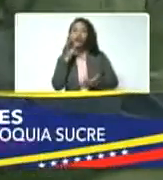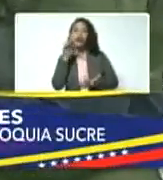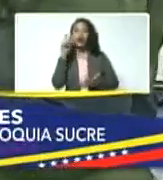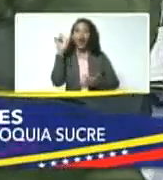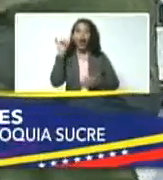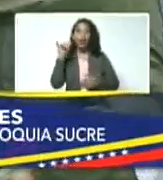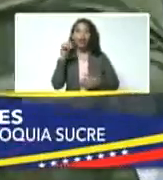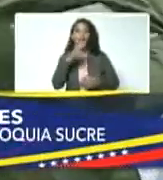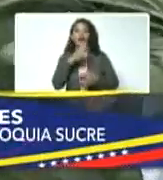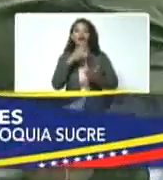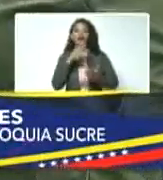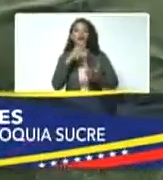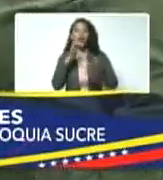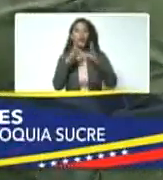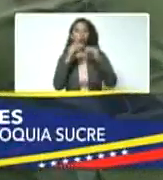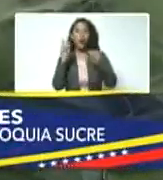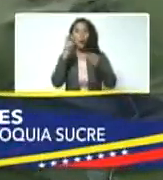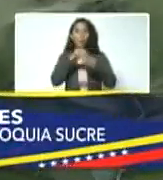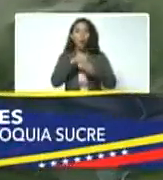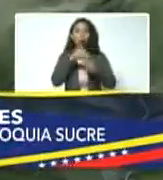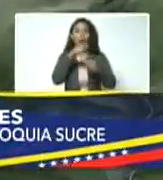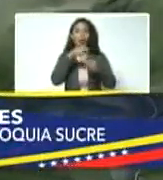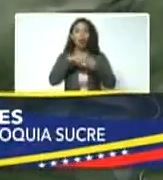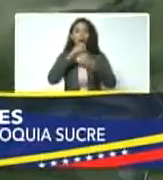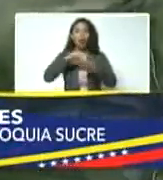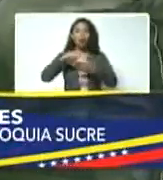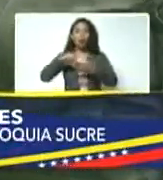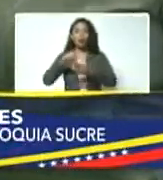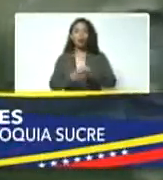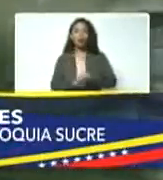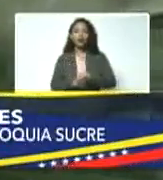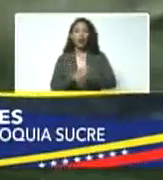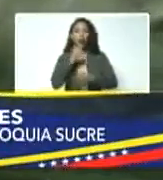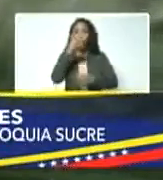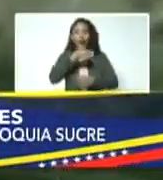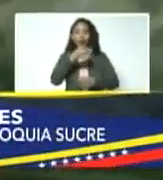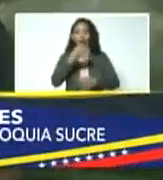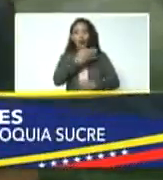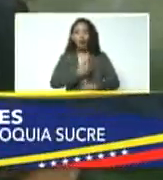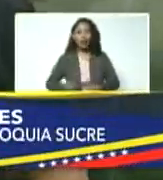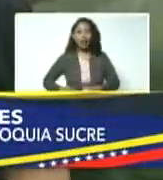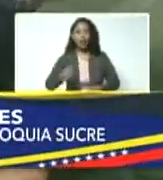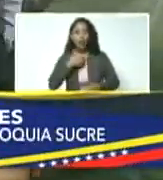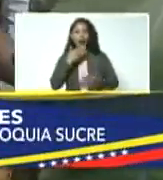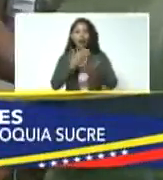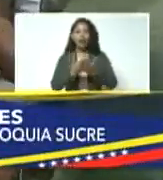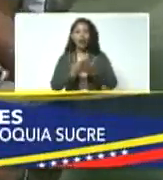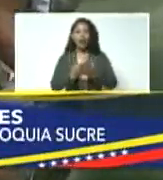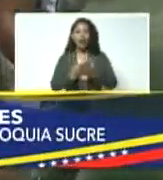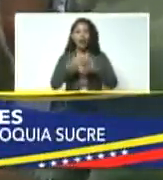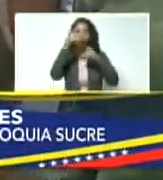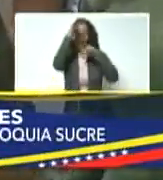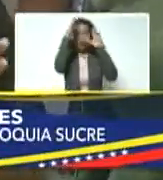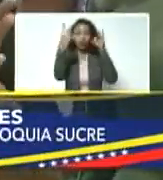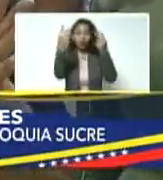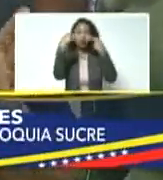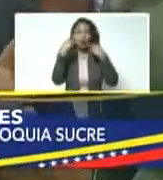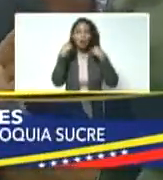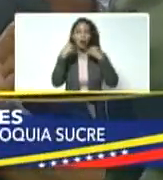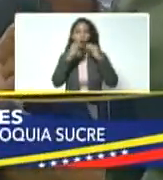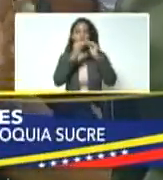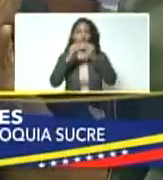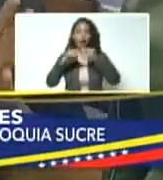ahí a coser, mi almiranta. Ignacia. Buenas tardes, presidente. Agradecida por habernos tomado en cuenta para